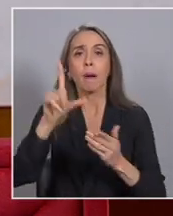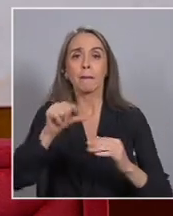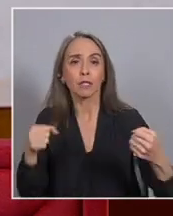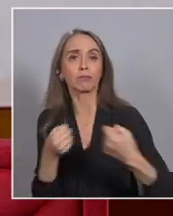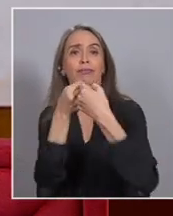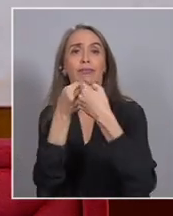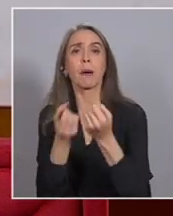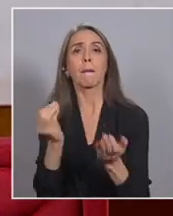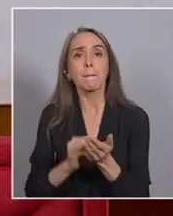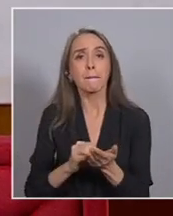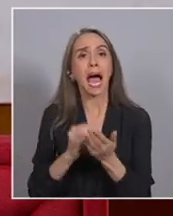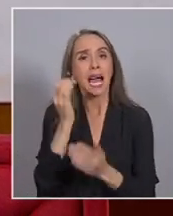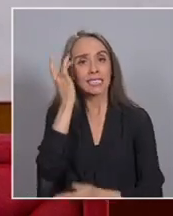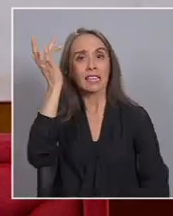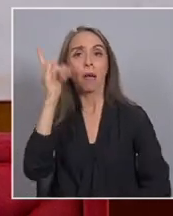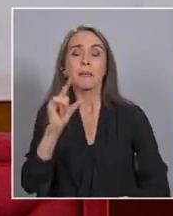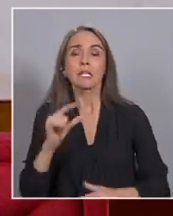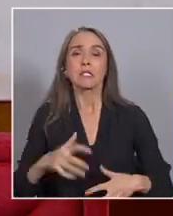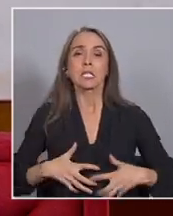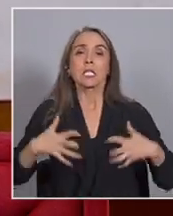Más inteligencia y menos encono.